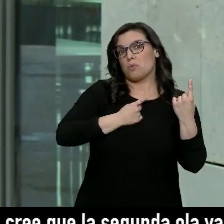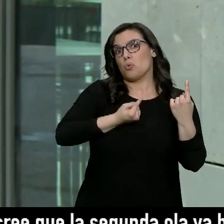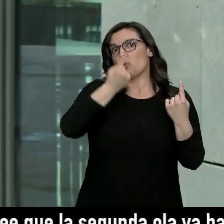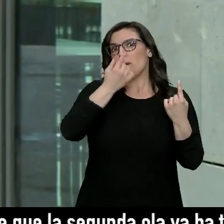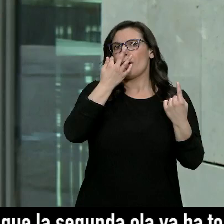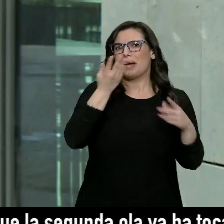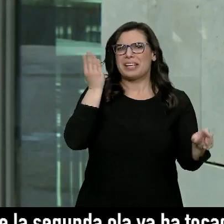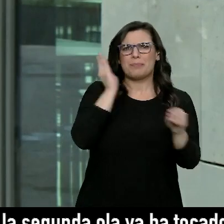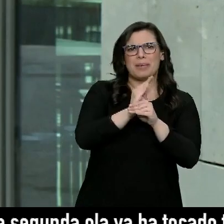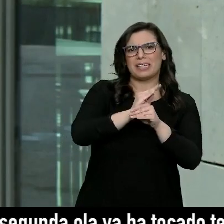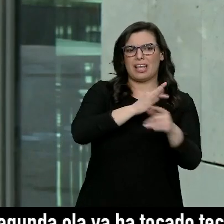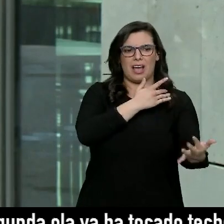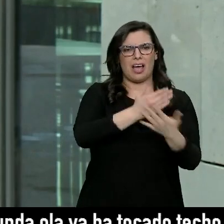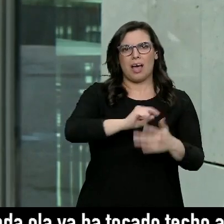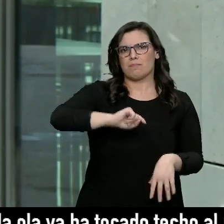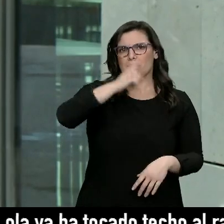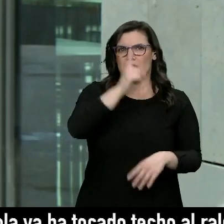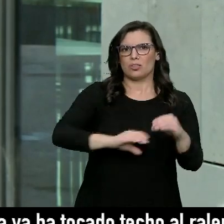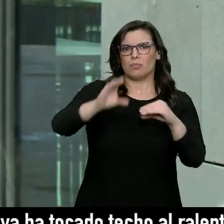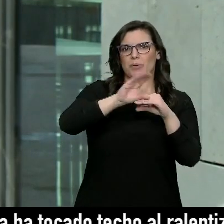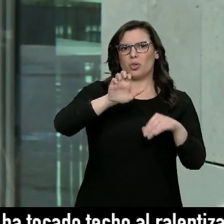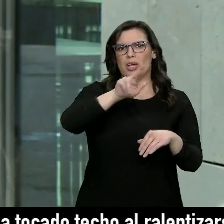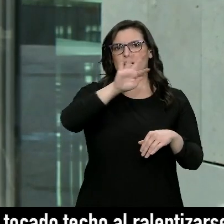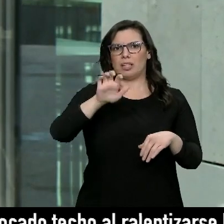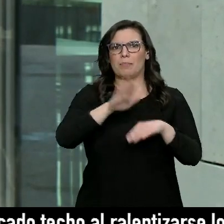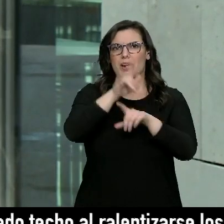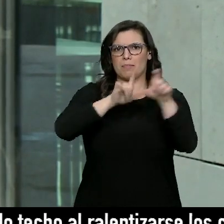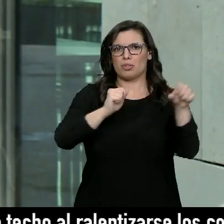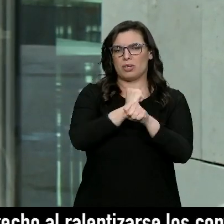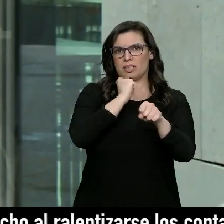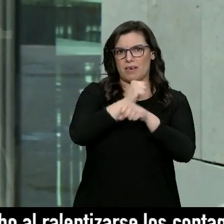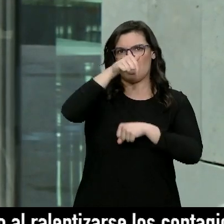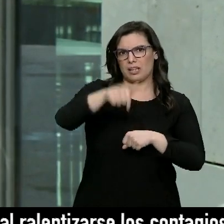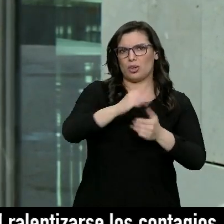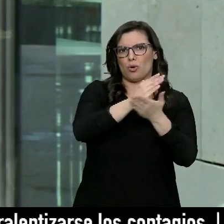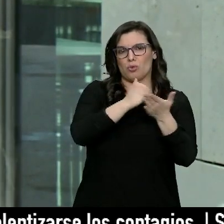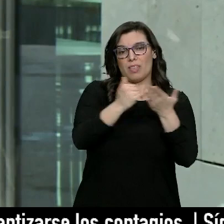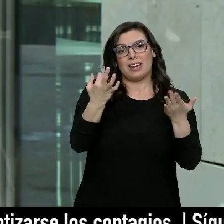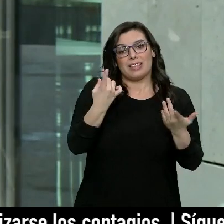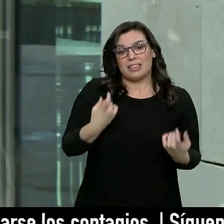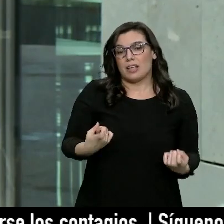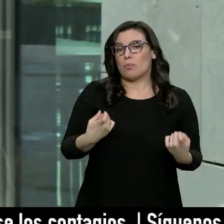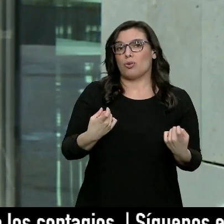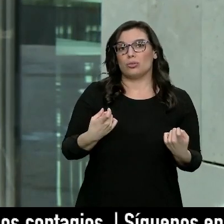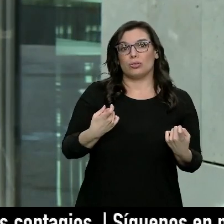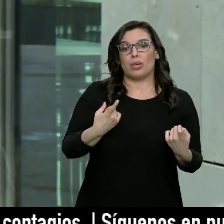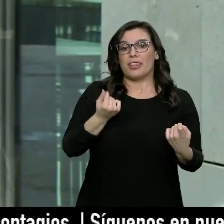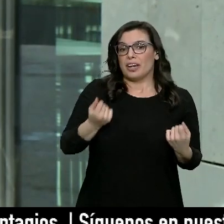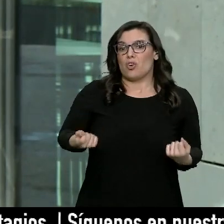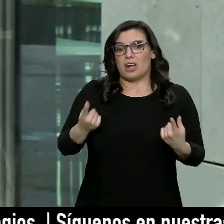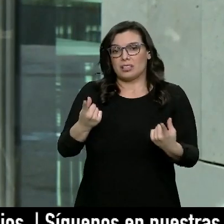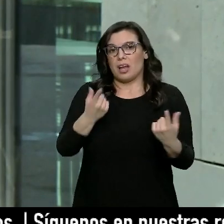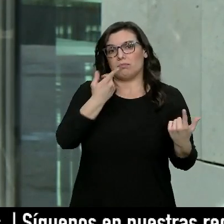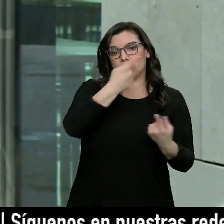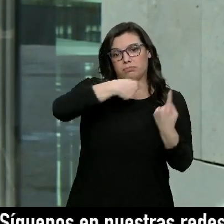más invierte y ha invertido en complementos a los ERTE para los trabajadores de la comunidad. Necesitamos gastar el dinero en políticas activas